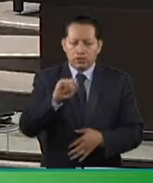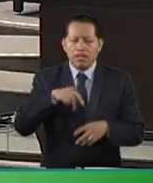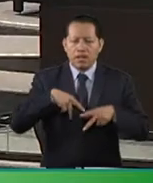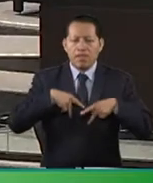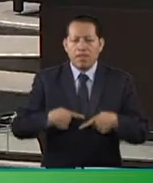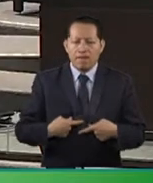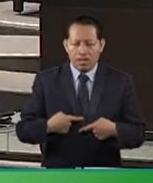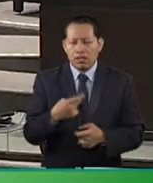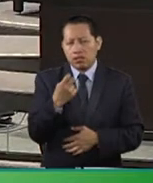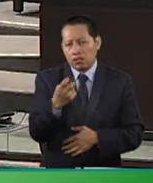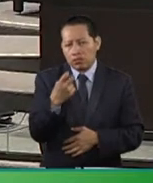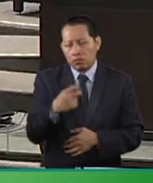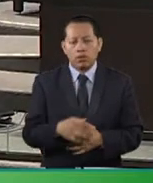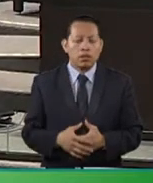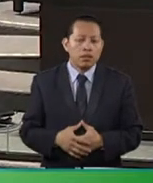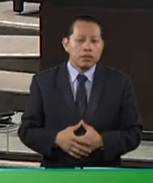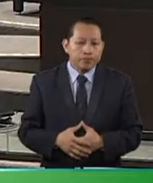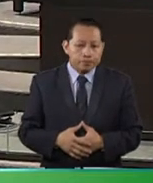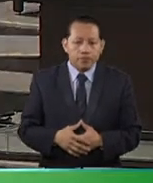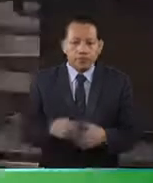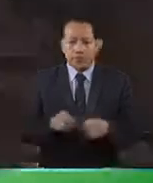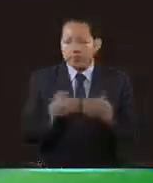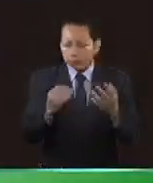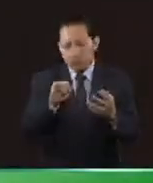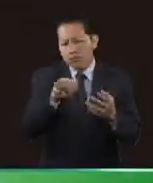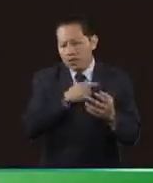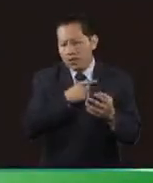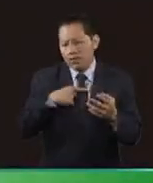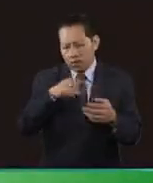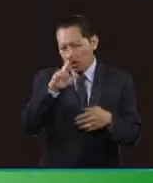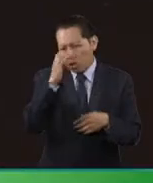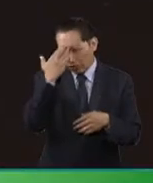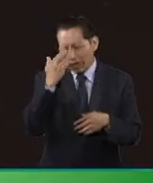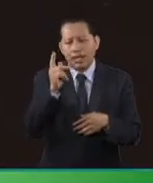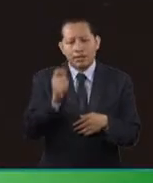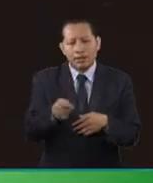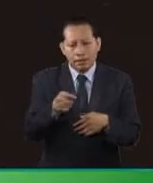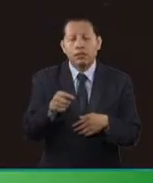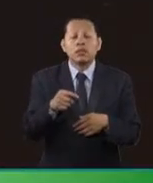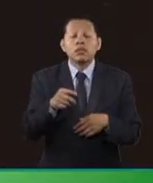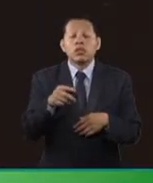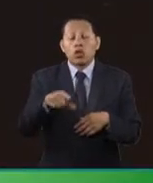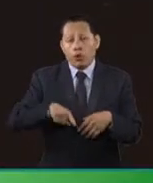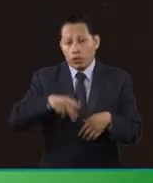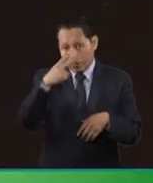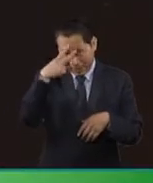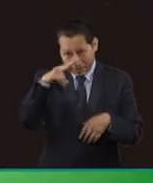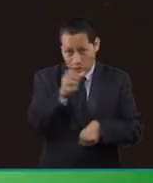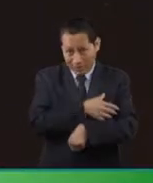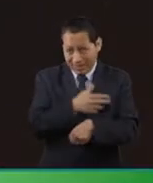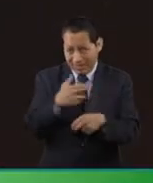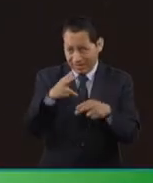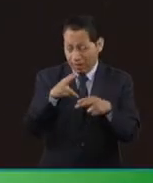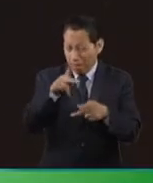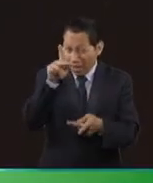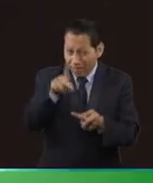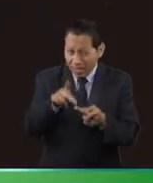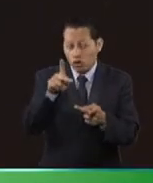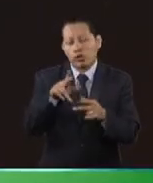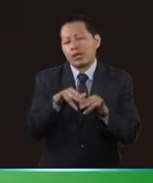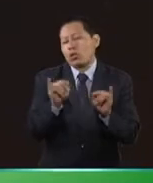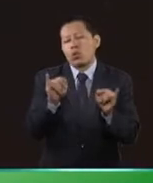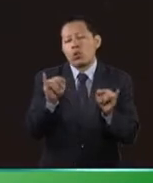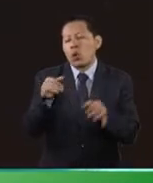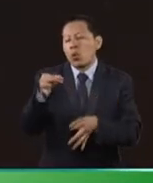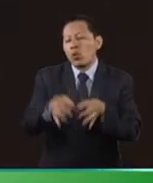esas acciones desde luego y hay que reconocerlo ninguno de los poderes del estado mexicano son perfectos no lo es el poder